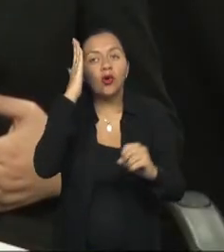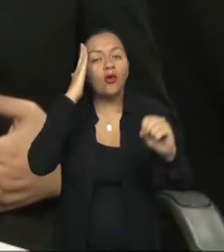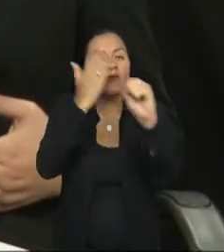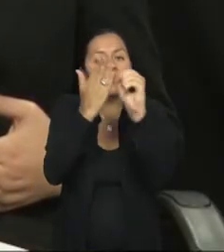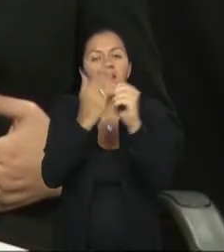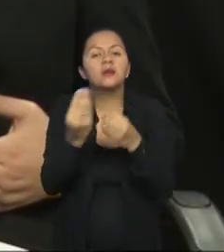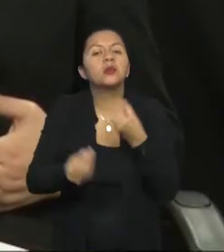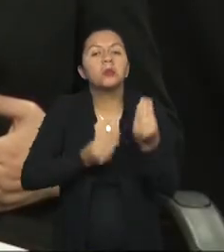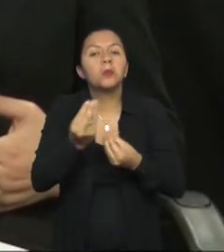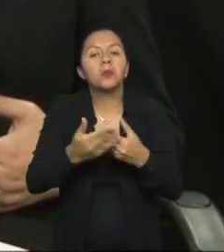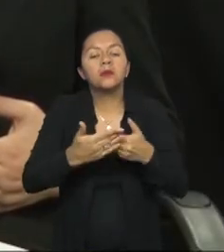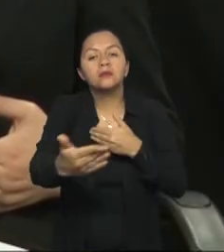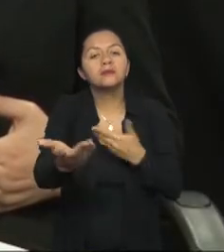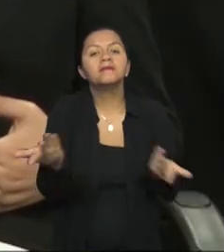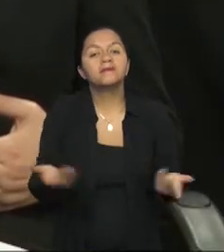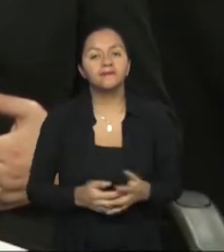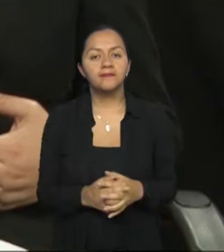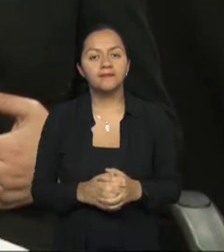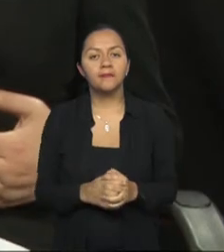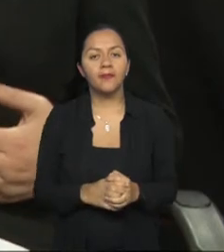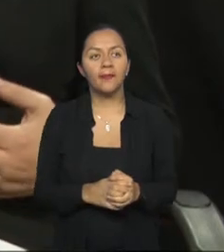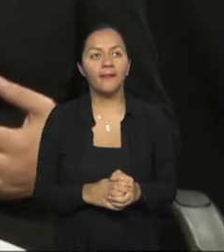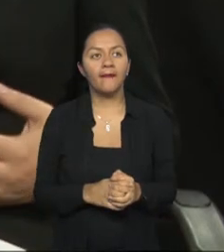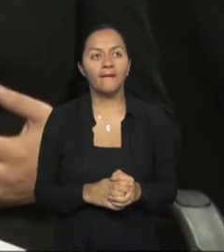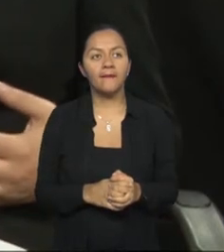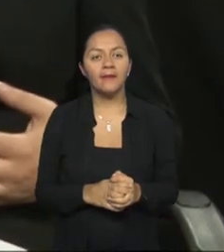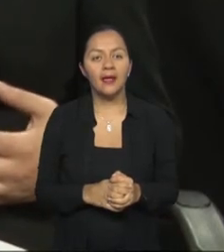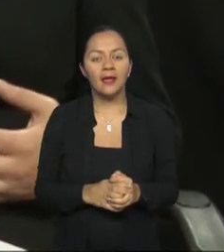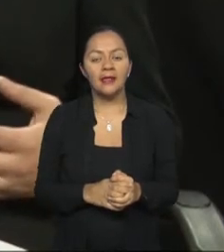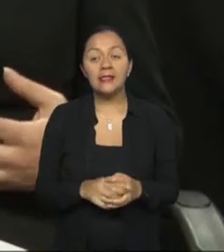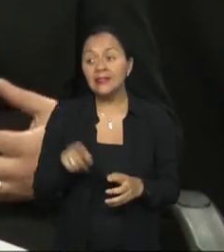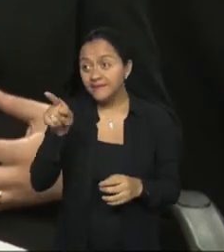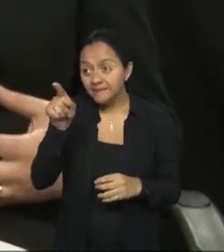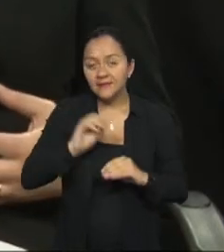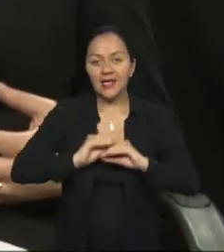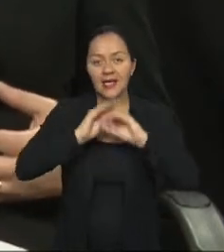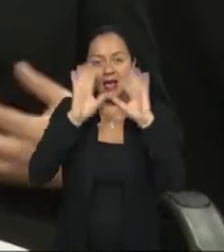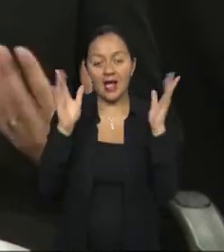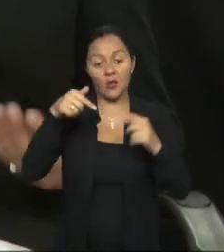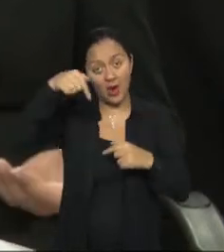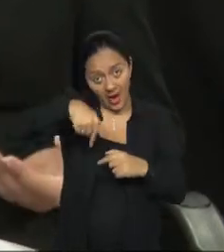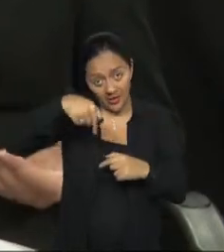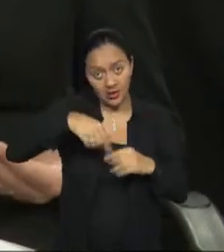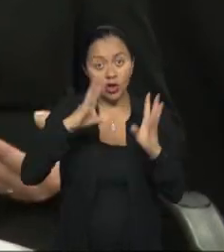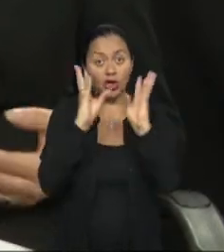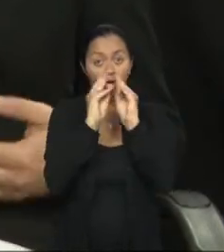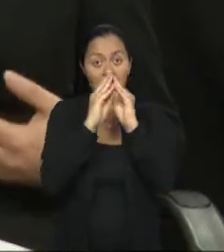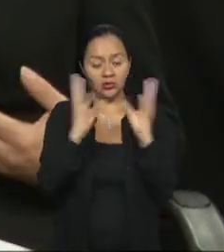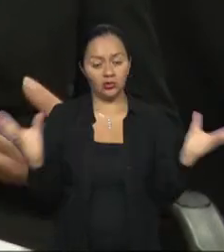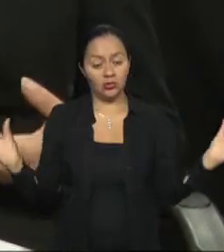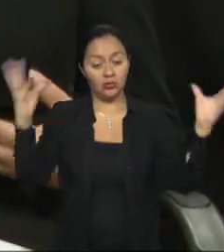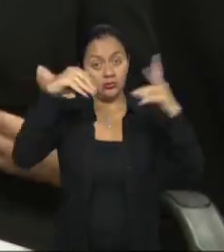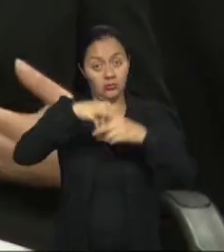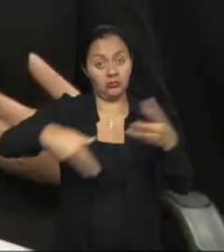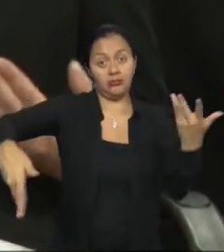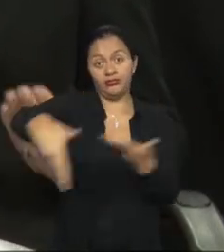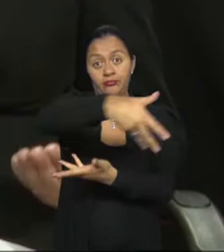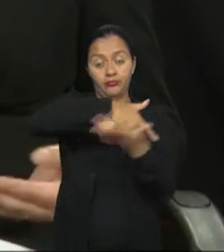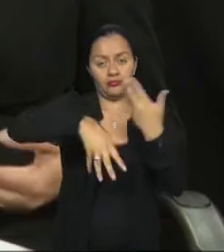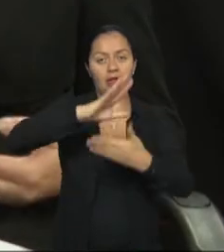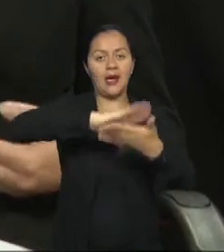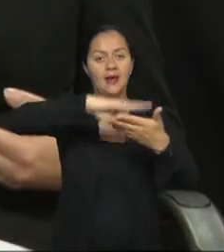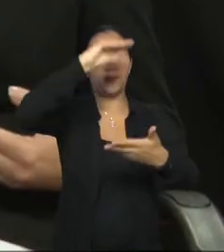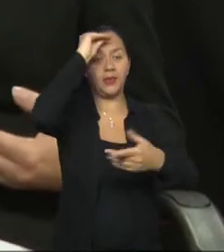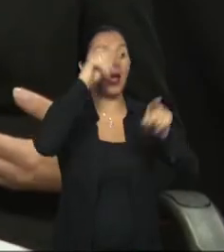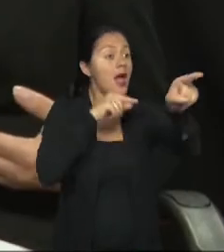tenemos posterior al Congreso? Sí, como tú bien dices, este es un espacio para compartir, para aprender el uno del